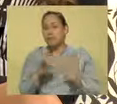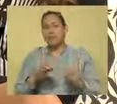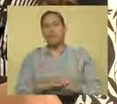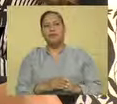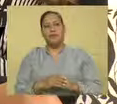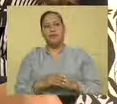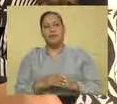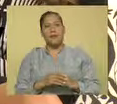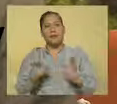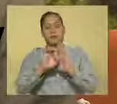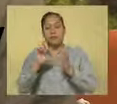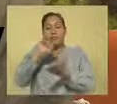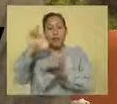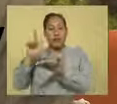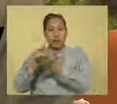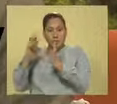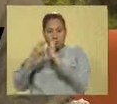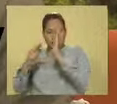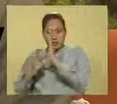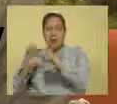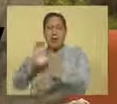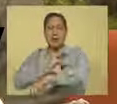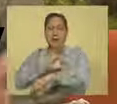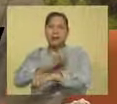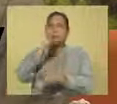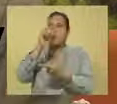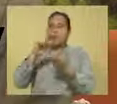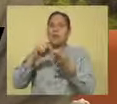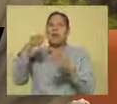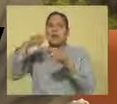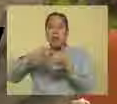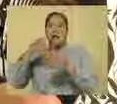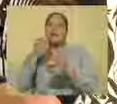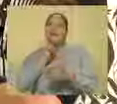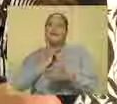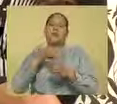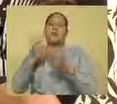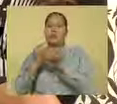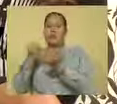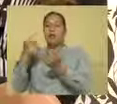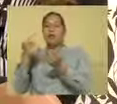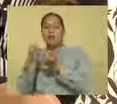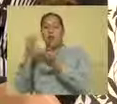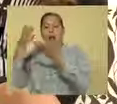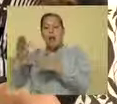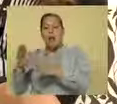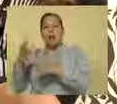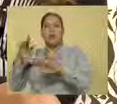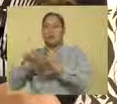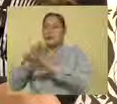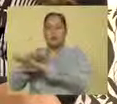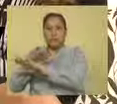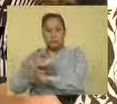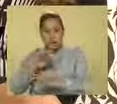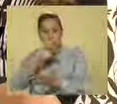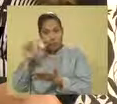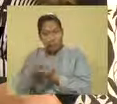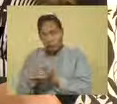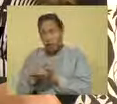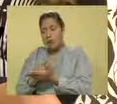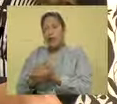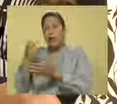de las reformas, tanto la energética, en telecomunicaciones, la propia financiera, son un conjunto